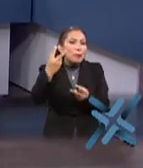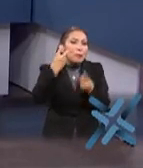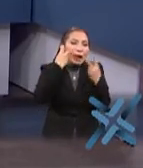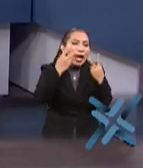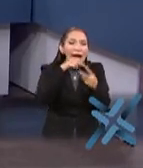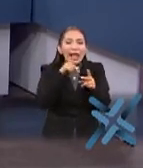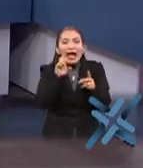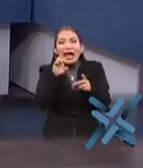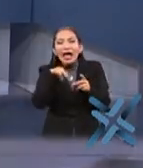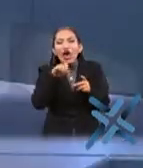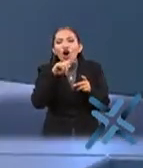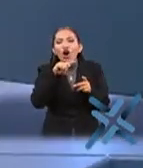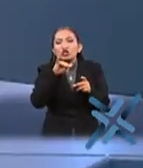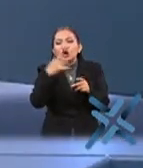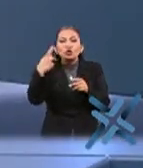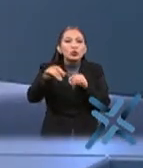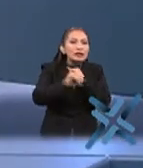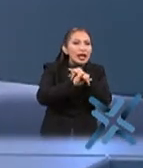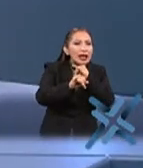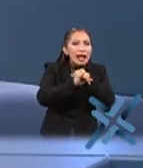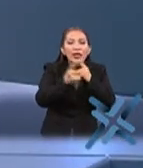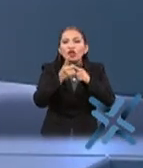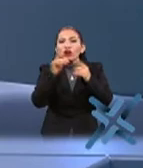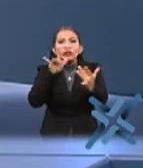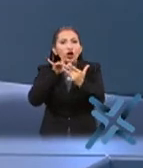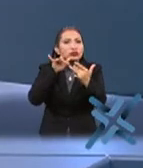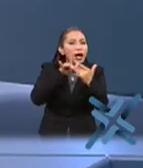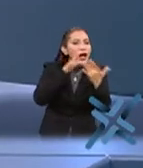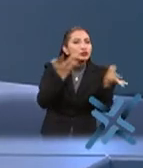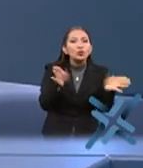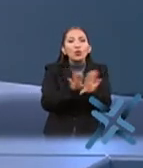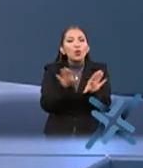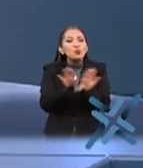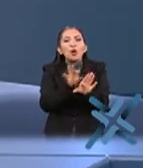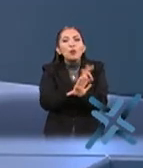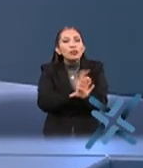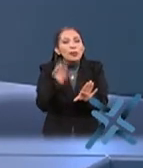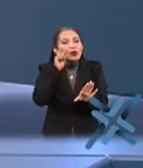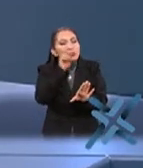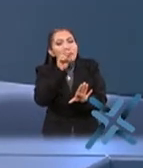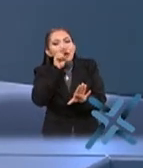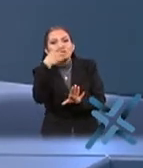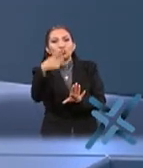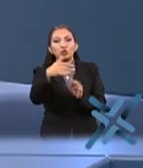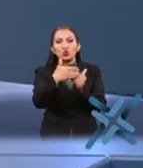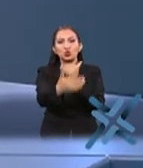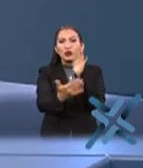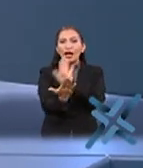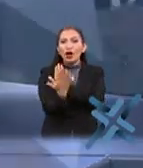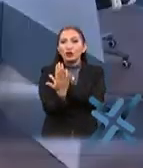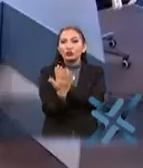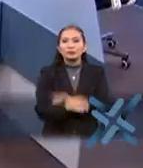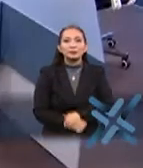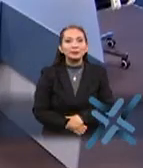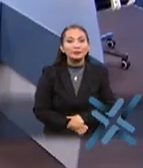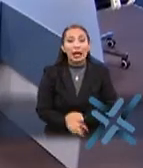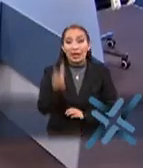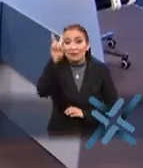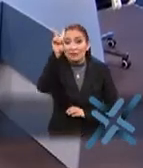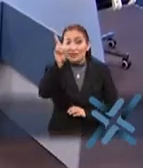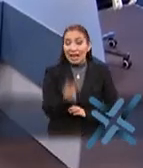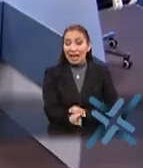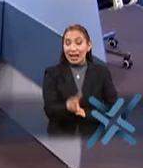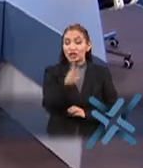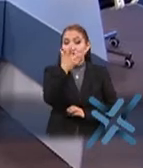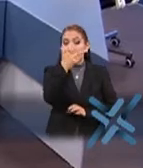por qué frecuencias, tus redes sociales, dónde te pueden seguir y cómo podemos estar al tanto de lo que sucede en corto. Bueno, pues es los viernes a